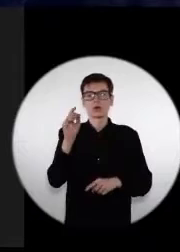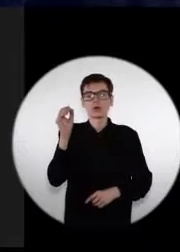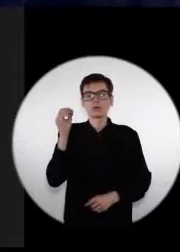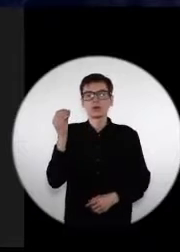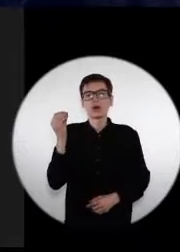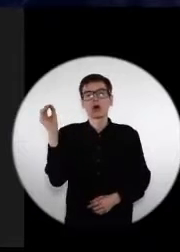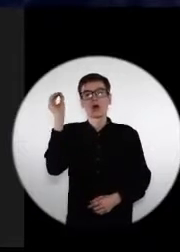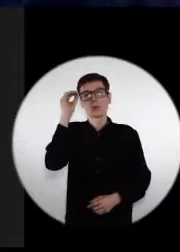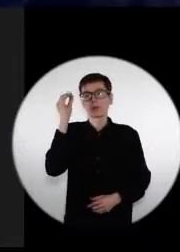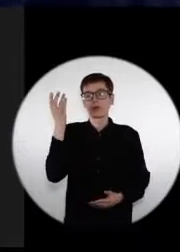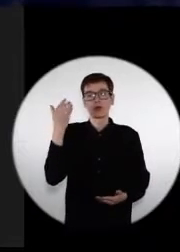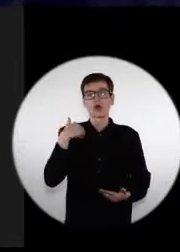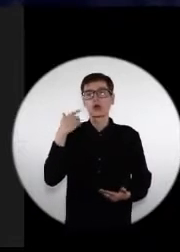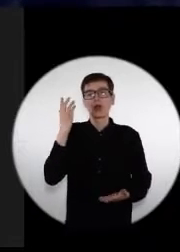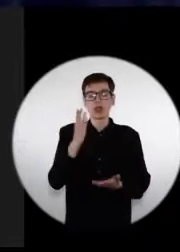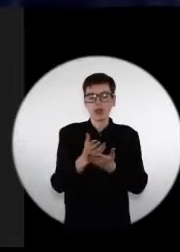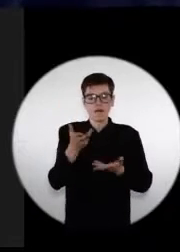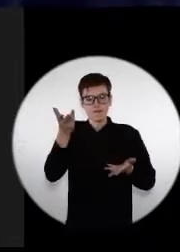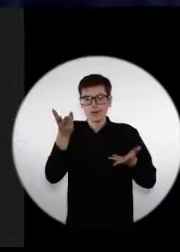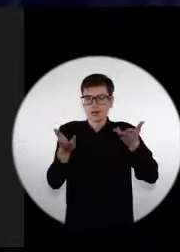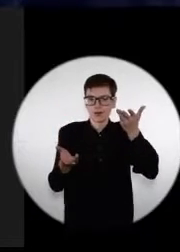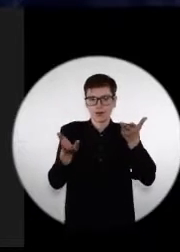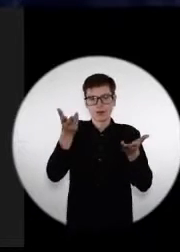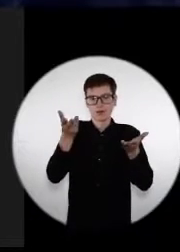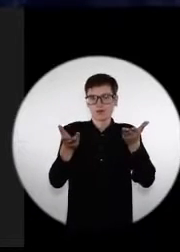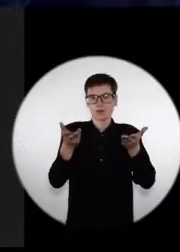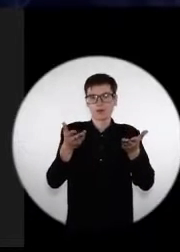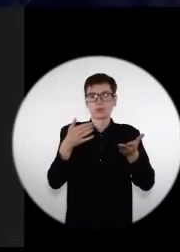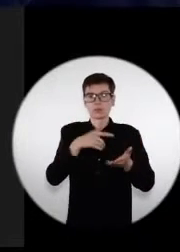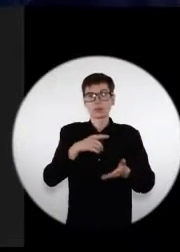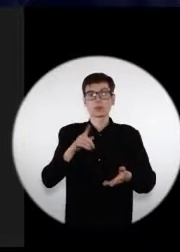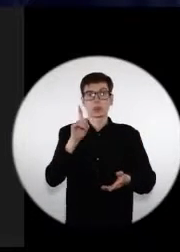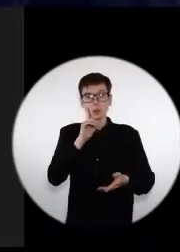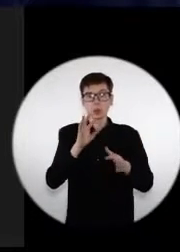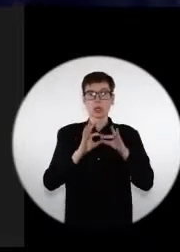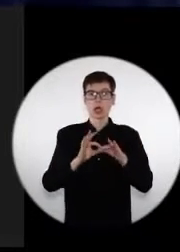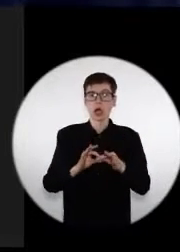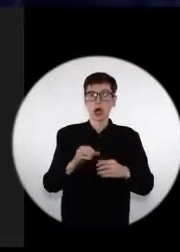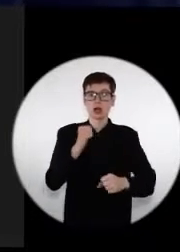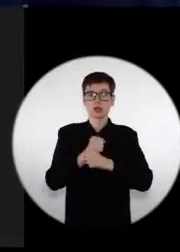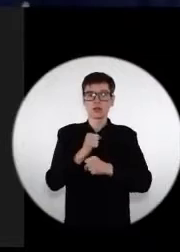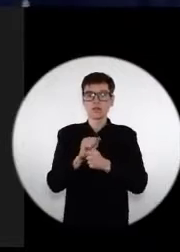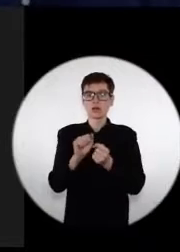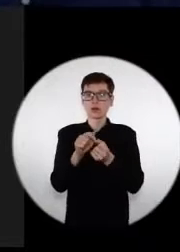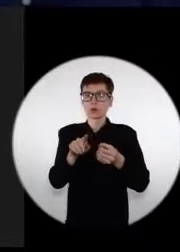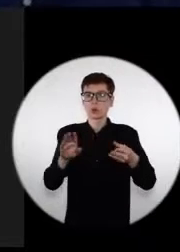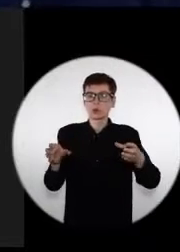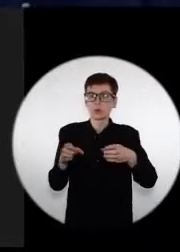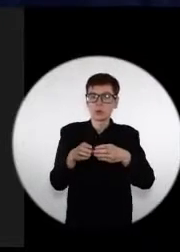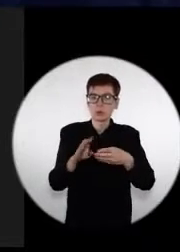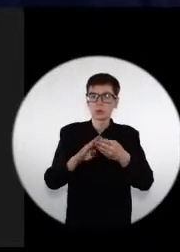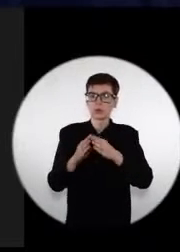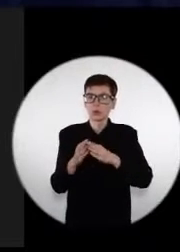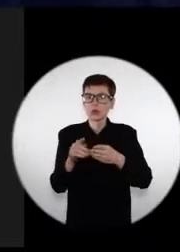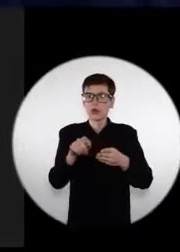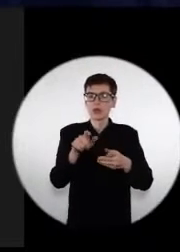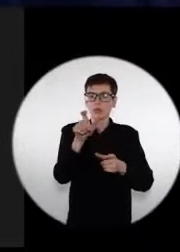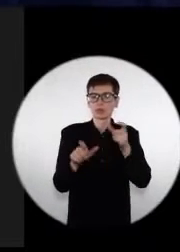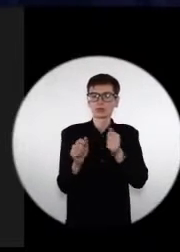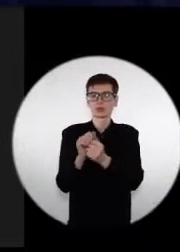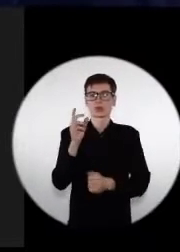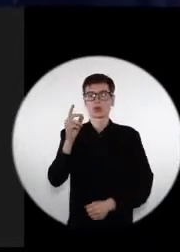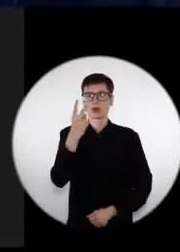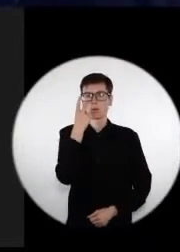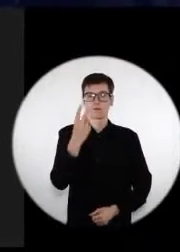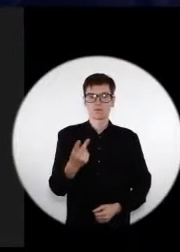interpretación igual yo no lo está por lo menos en el mundo en un libro uno tiene que equilibrarlo muy bien si está